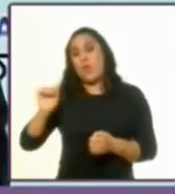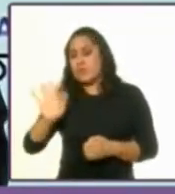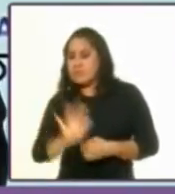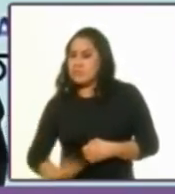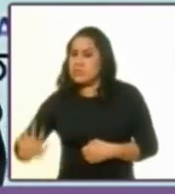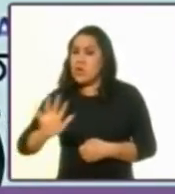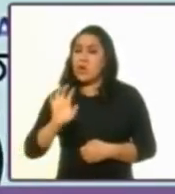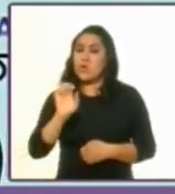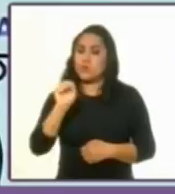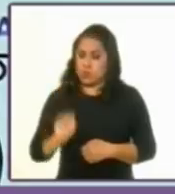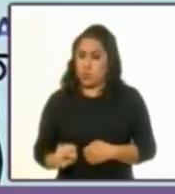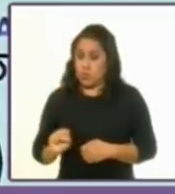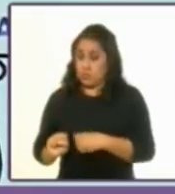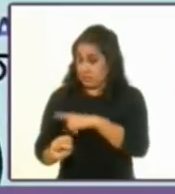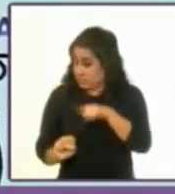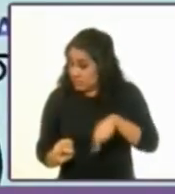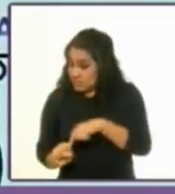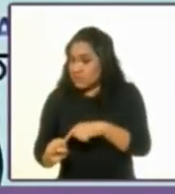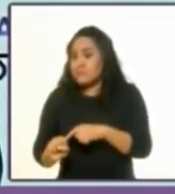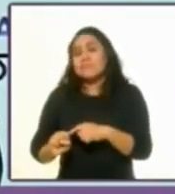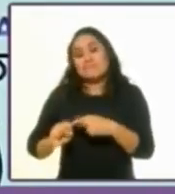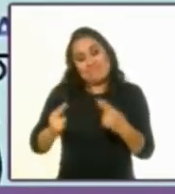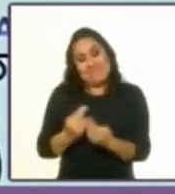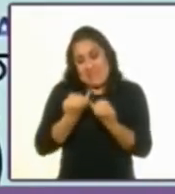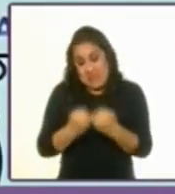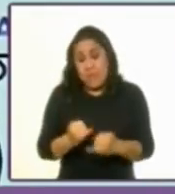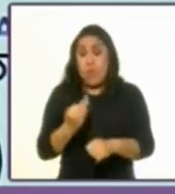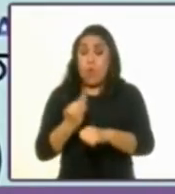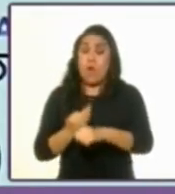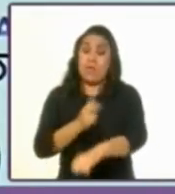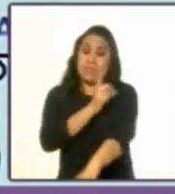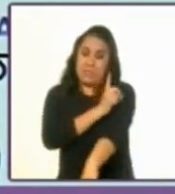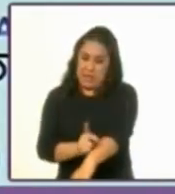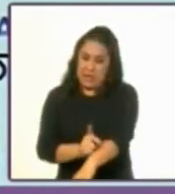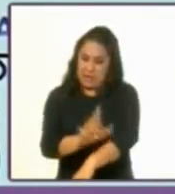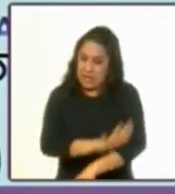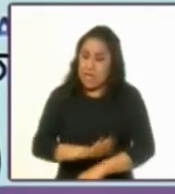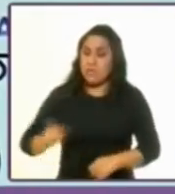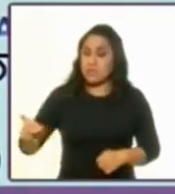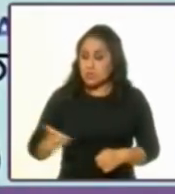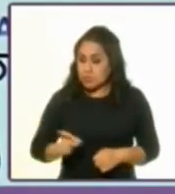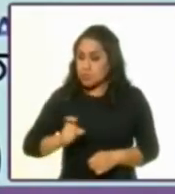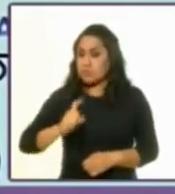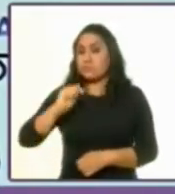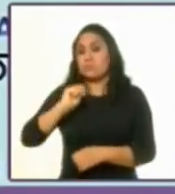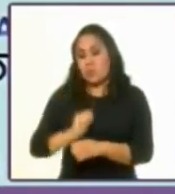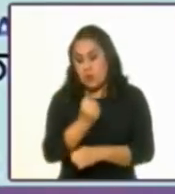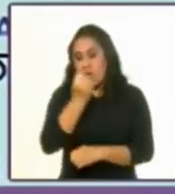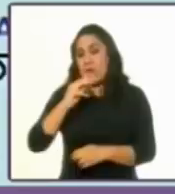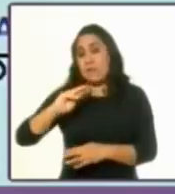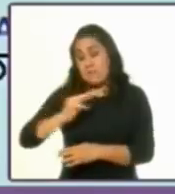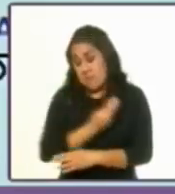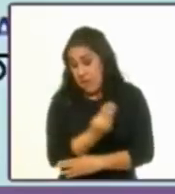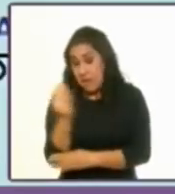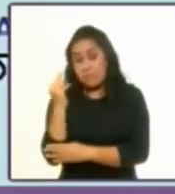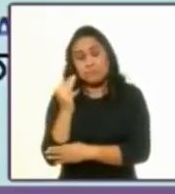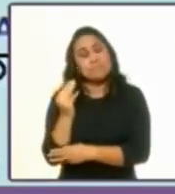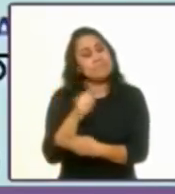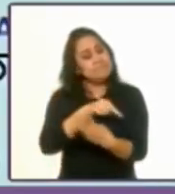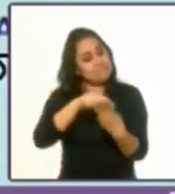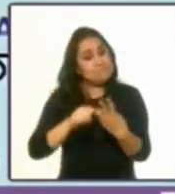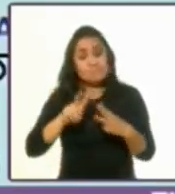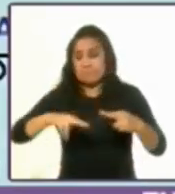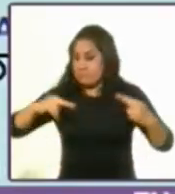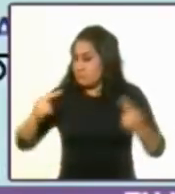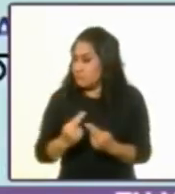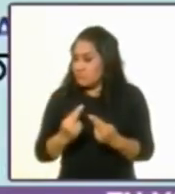que requiere de una autonomía las delegaciones de xochimilco tláhuac y milpa alta por lo menos tiene que ser declaradas